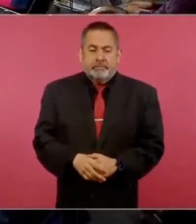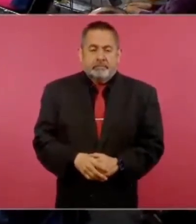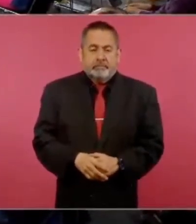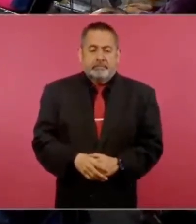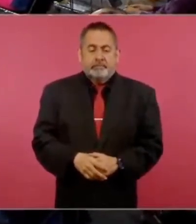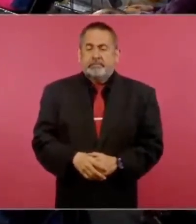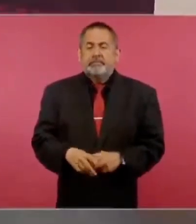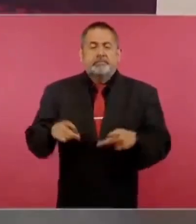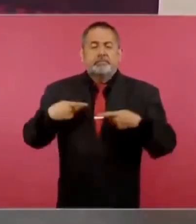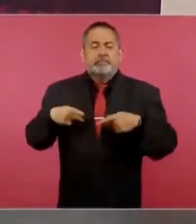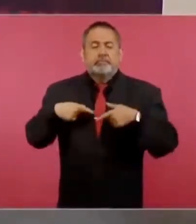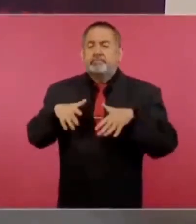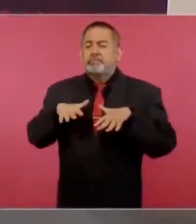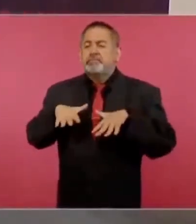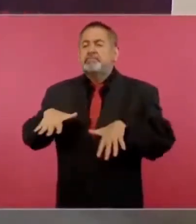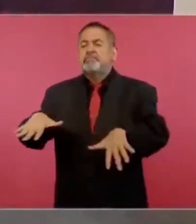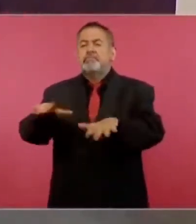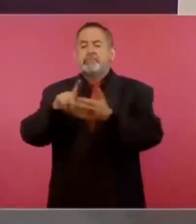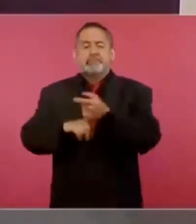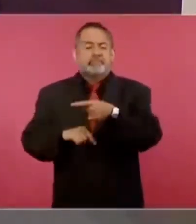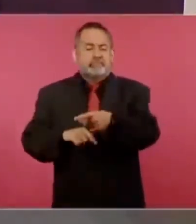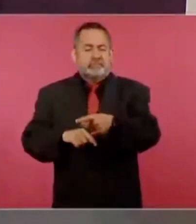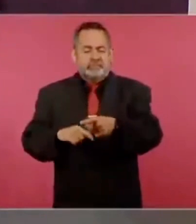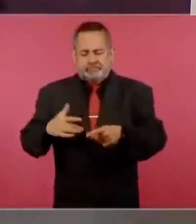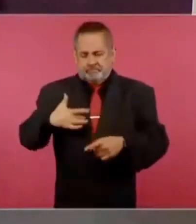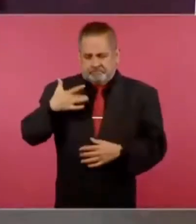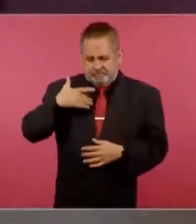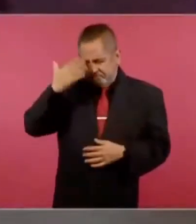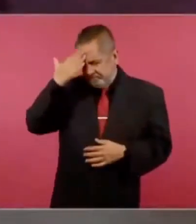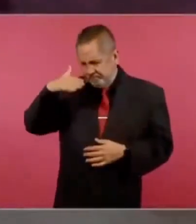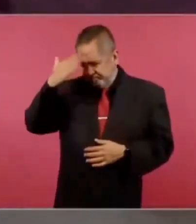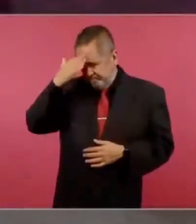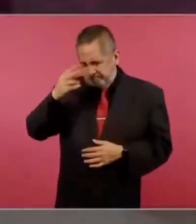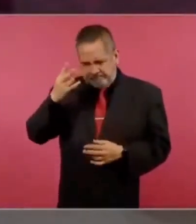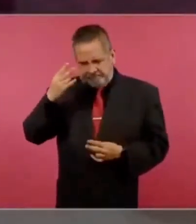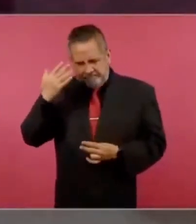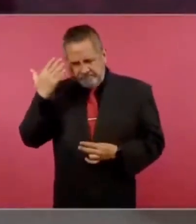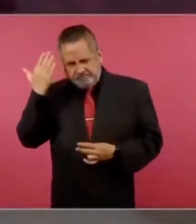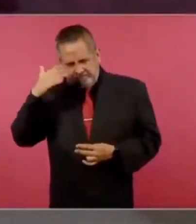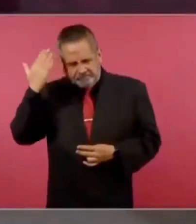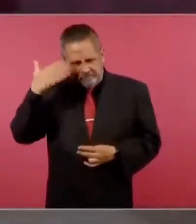La gente está muy consciente.